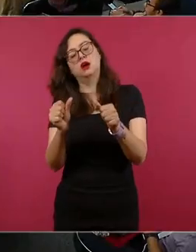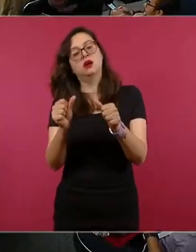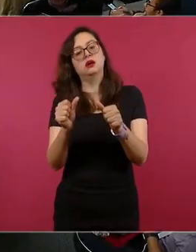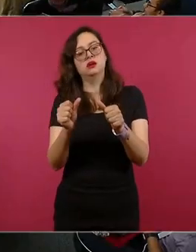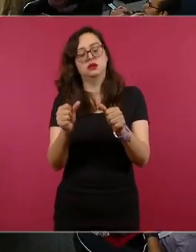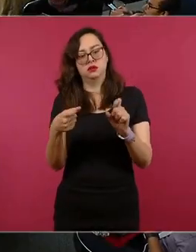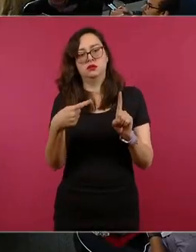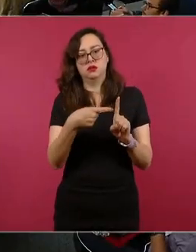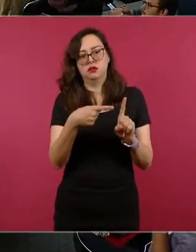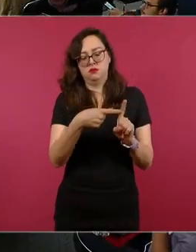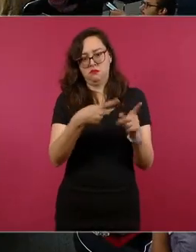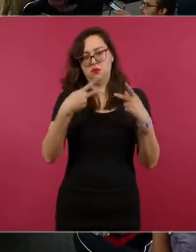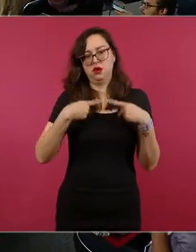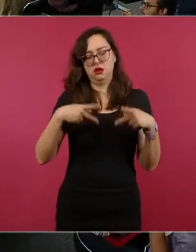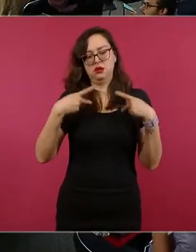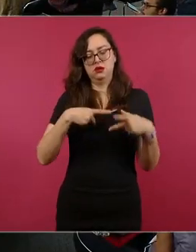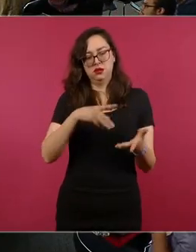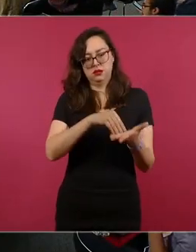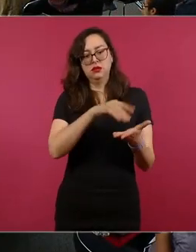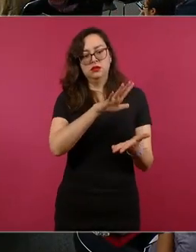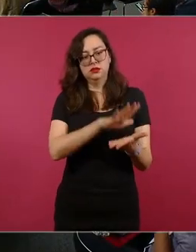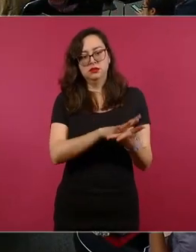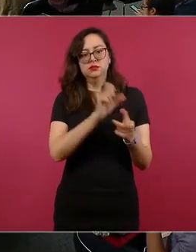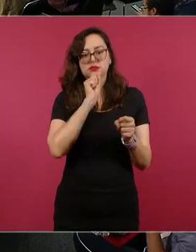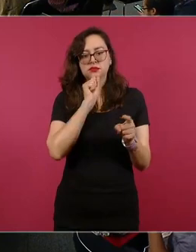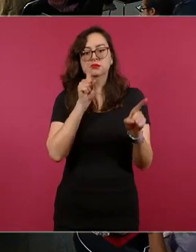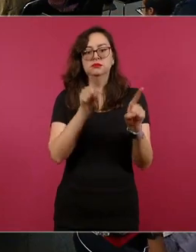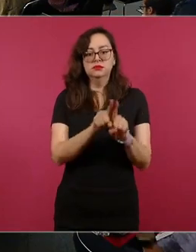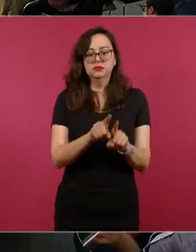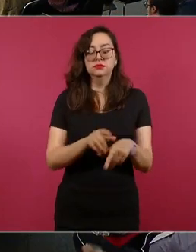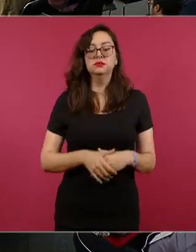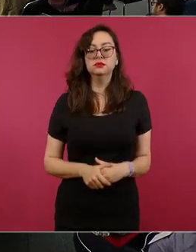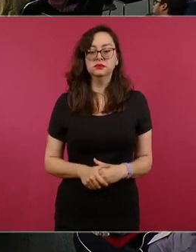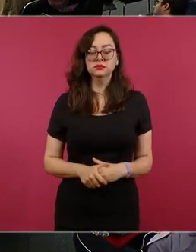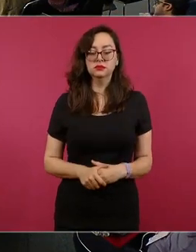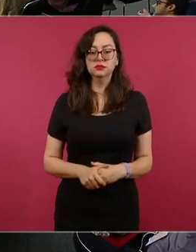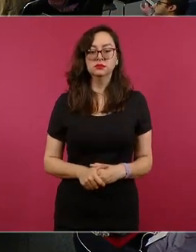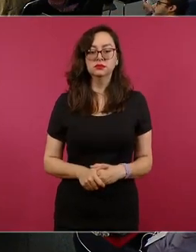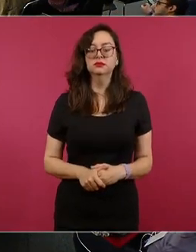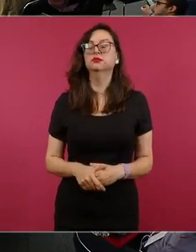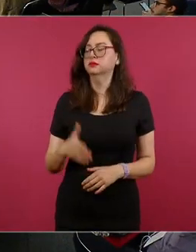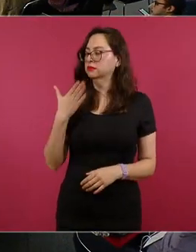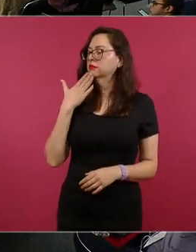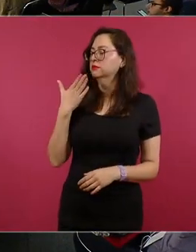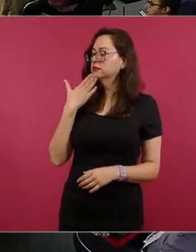al sí, a los usuarios. ¿Afectados? Sí. Muy bien, presidente.